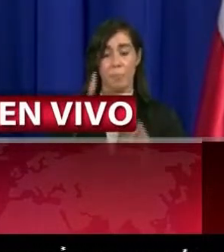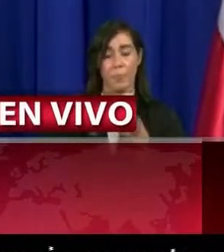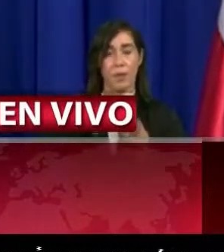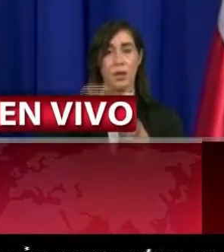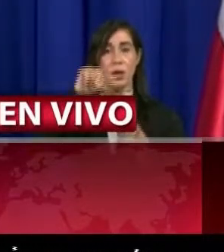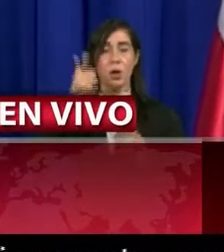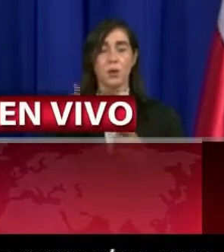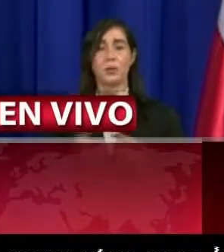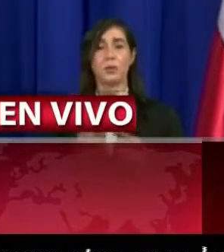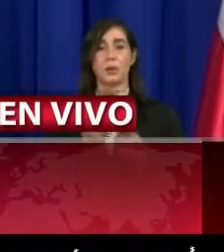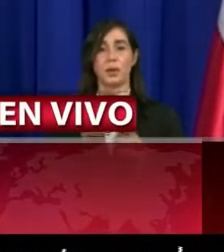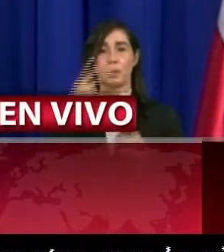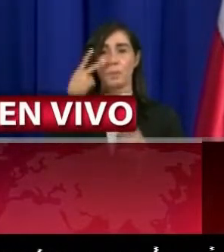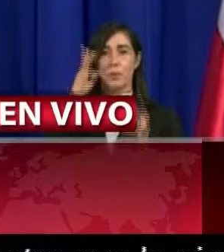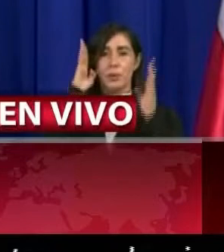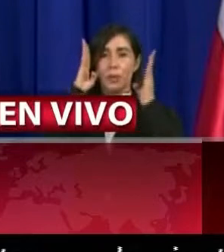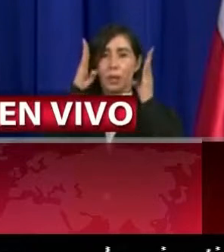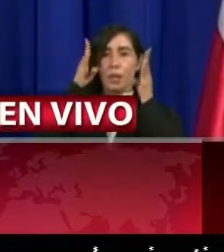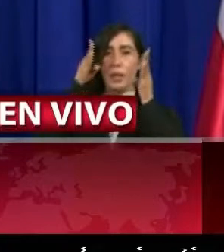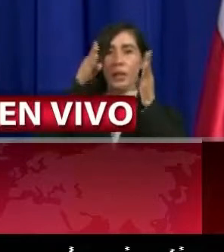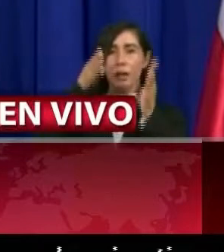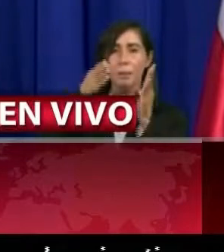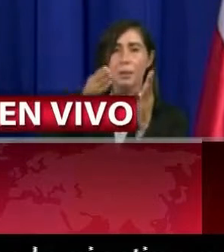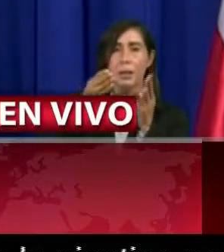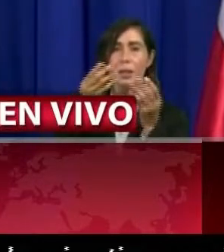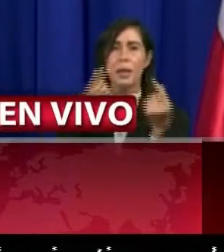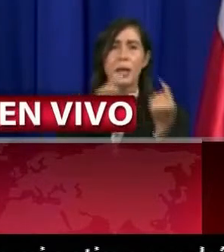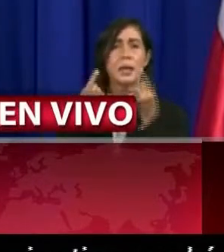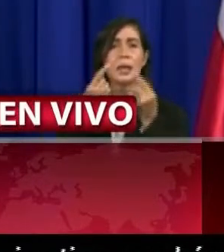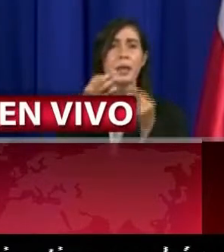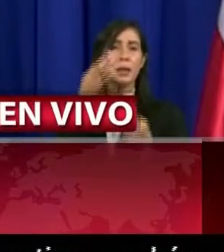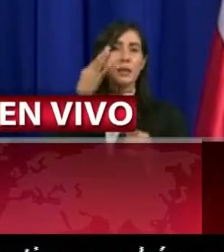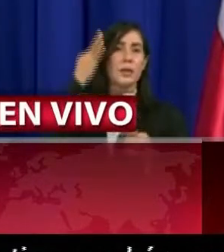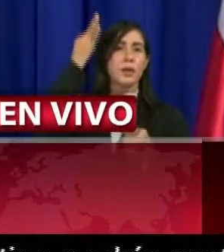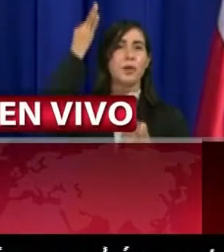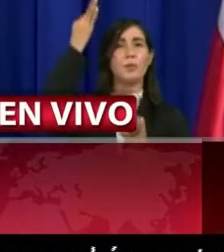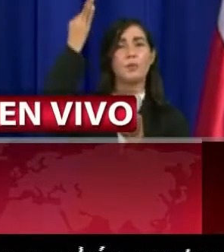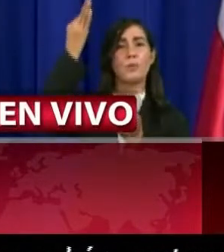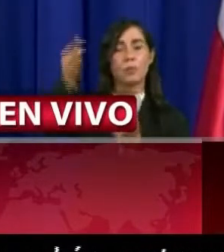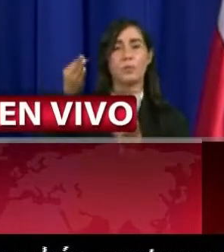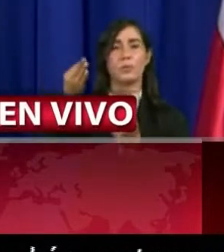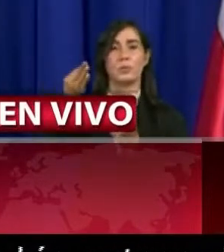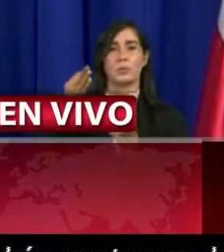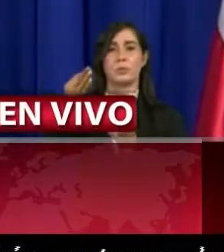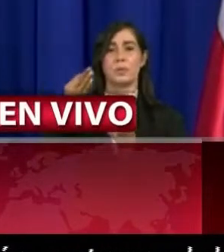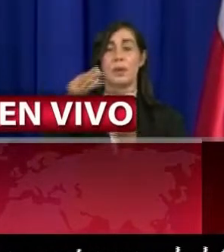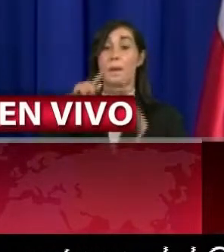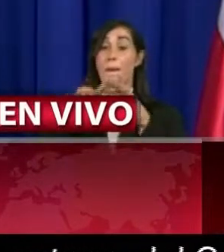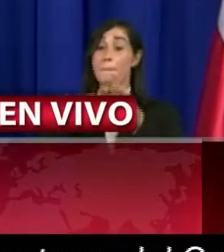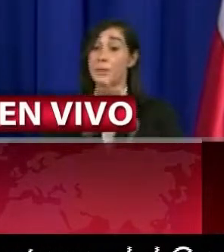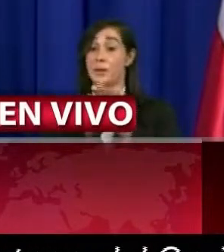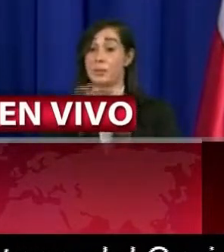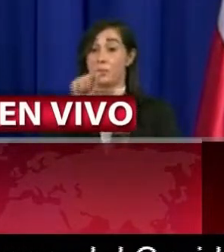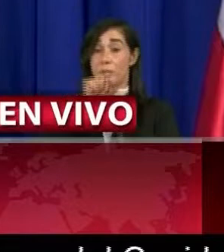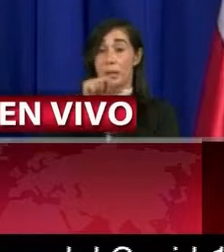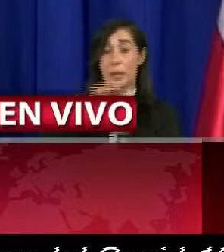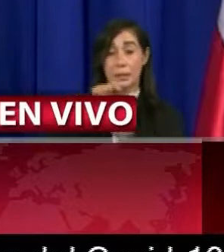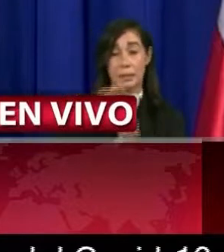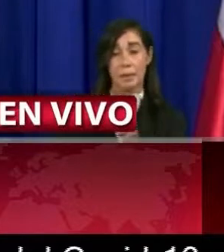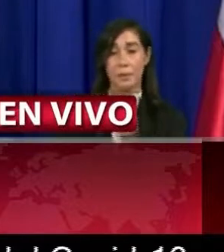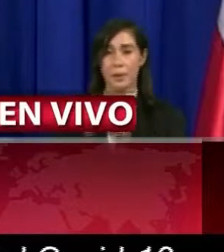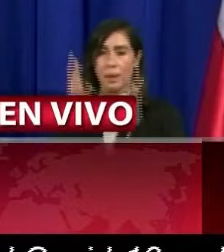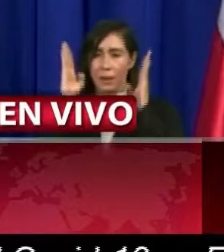pues poner la mirada hacia el futuro próximo para dar inicio a la elaboración de un conjunto de acciones enfocadas